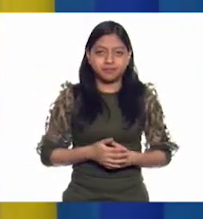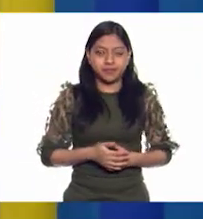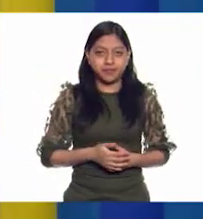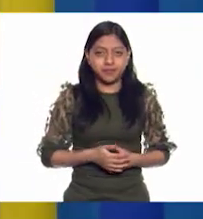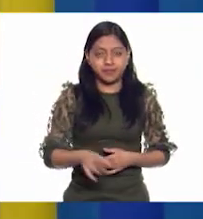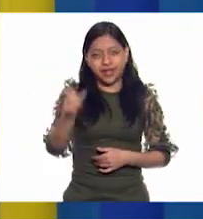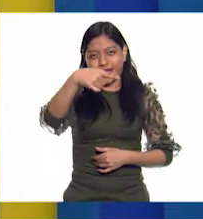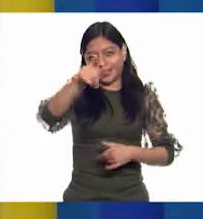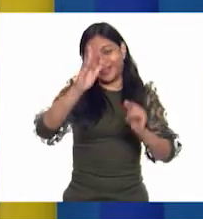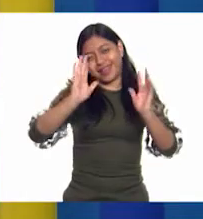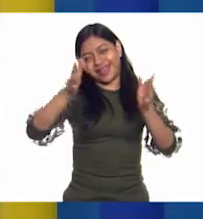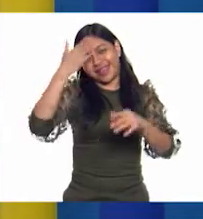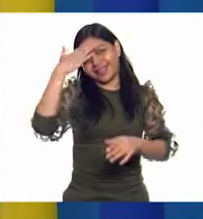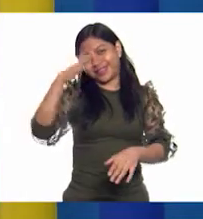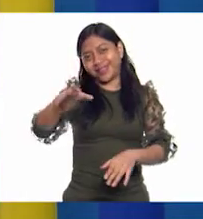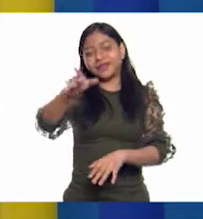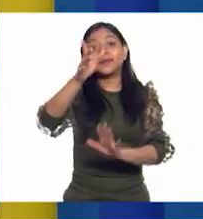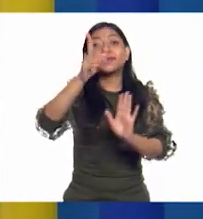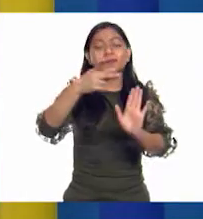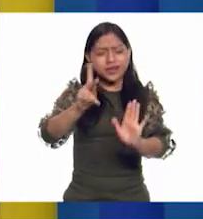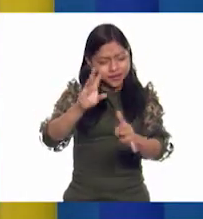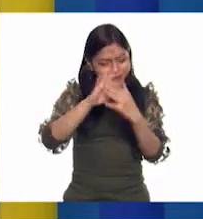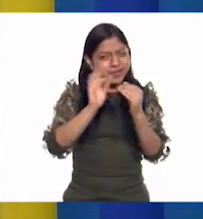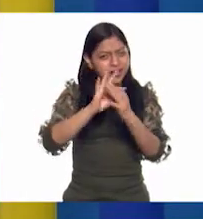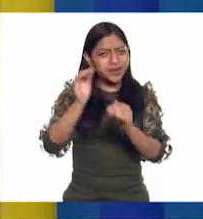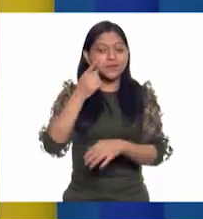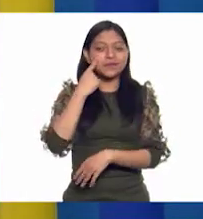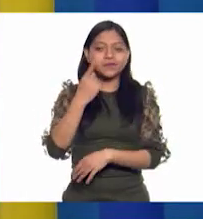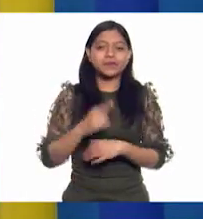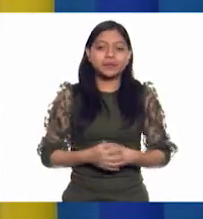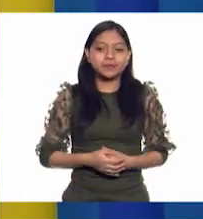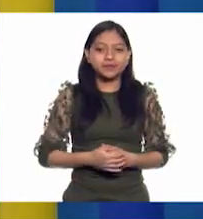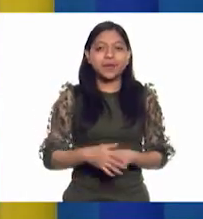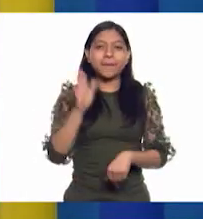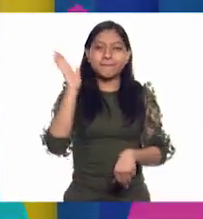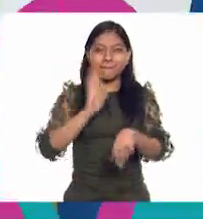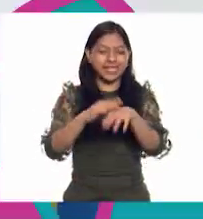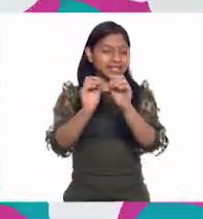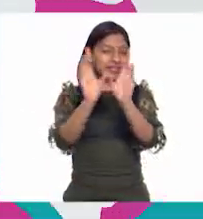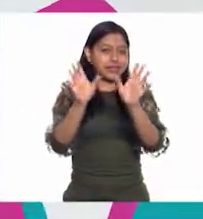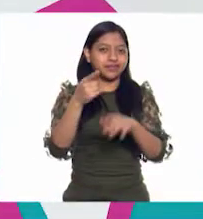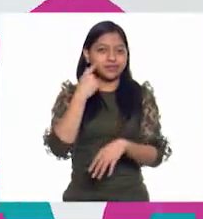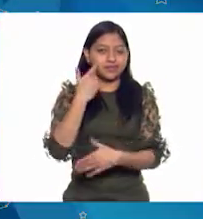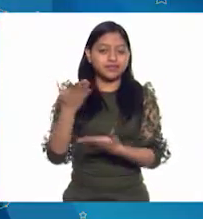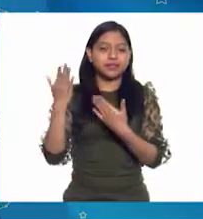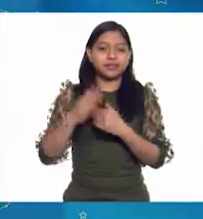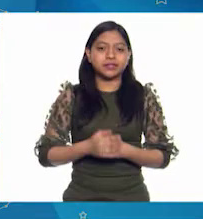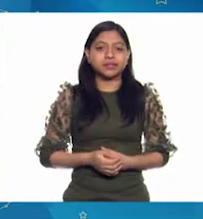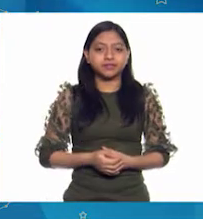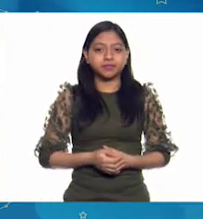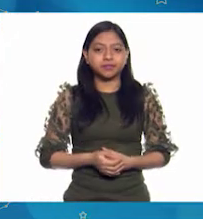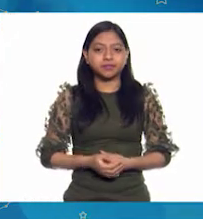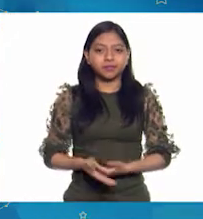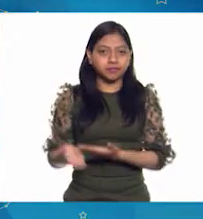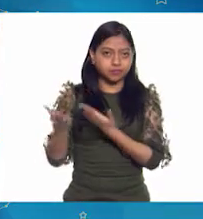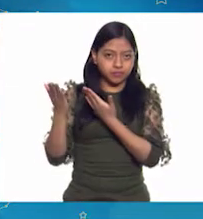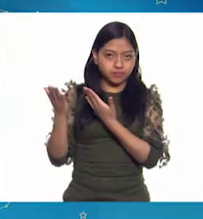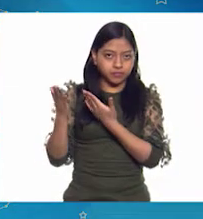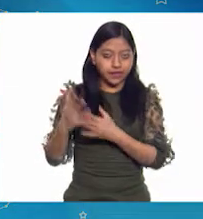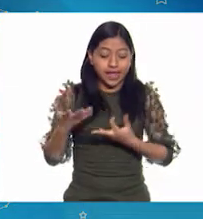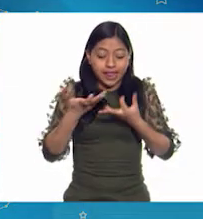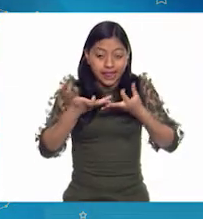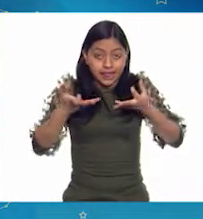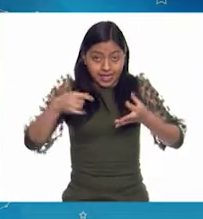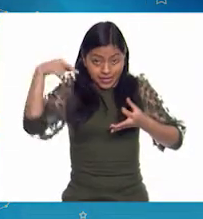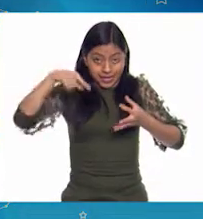y ellas ya lo saben bien, pero con gusto vamos a explicarlo de una mejor manera. Un tipo de eclipse ocurre cuando nuestro planeta, la